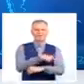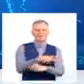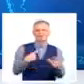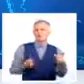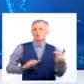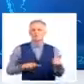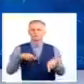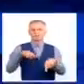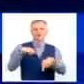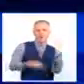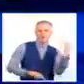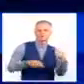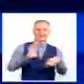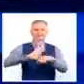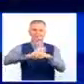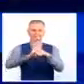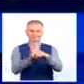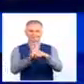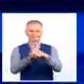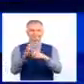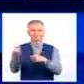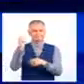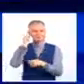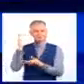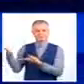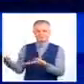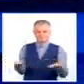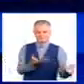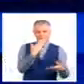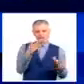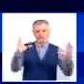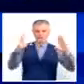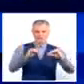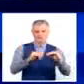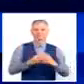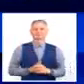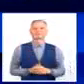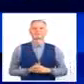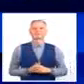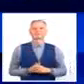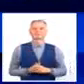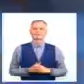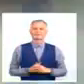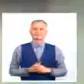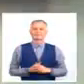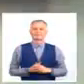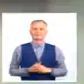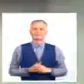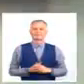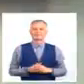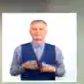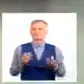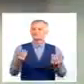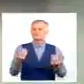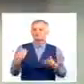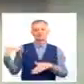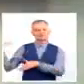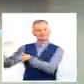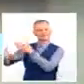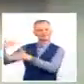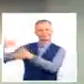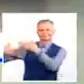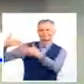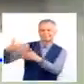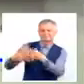esta emergencia. Cristina, un placer. Buenas noches. Buenas noches, Serrano y Giselle. Durante mucho tiempo escuchamos